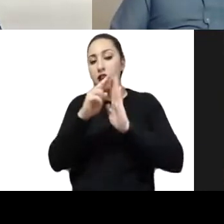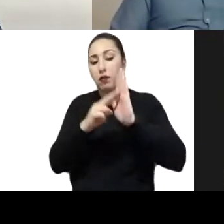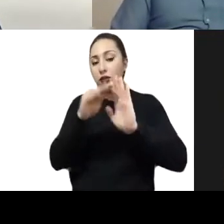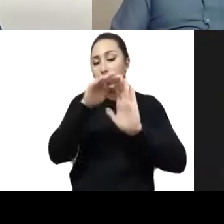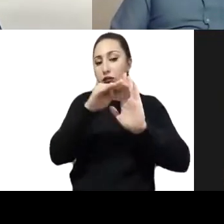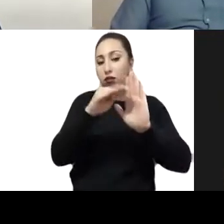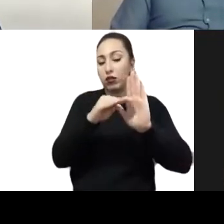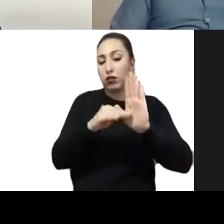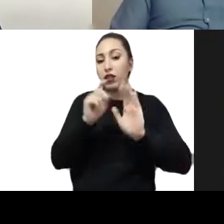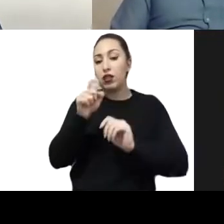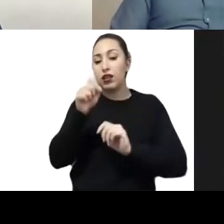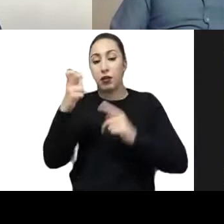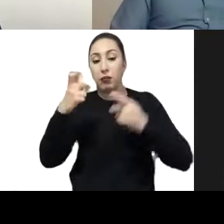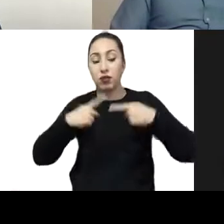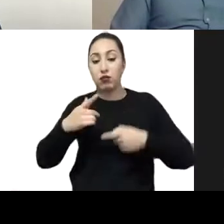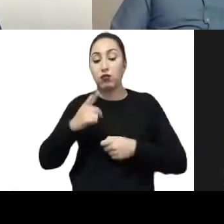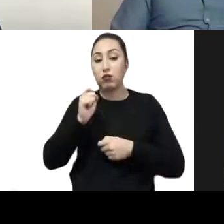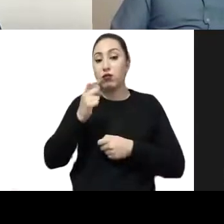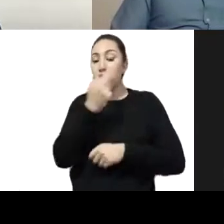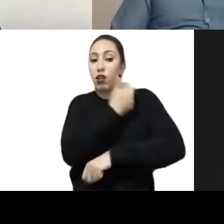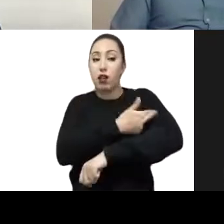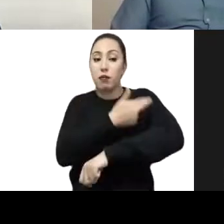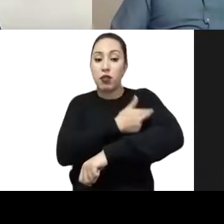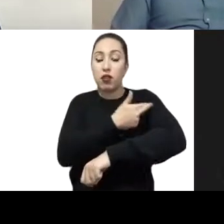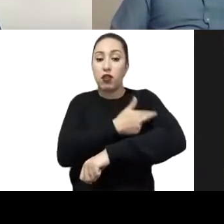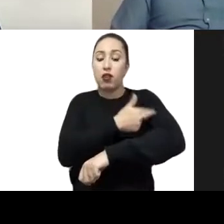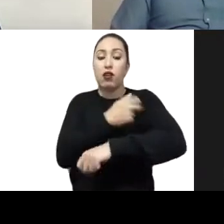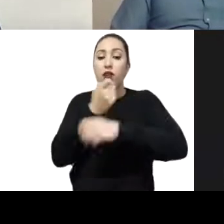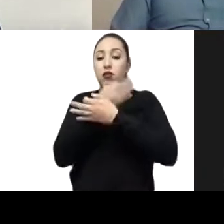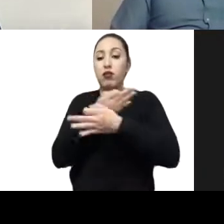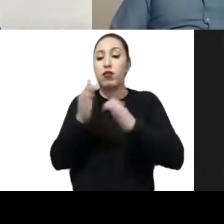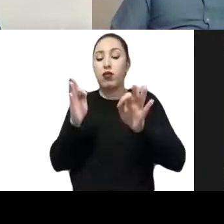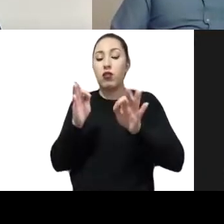o el interesado. La cédula profesional será expedida